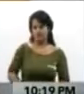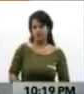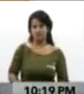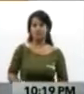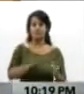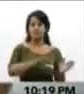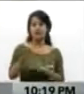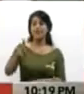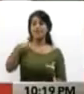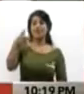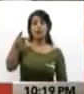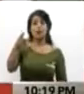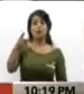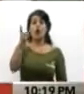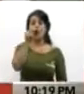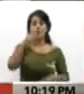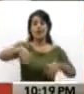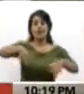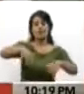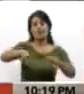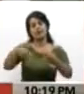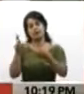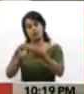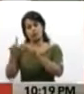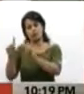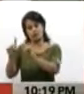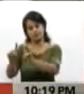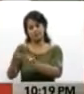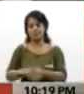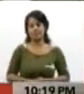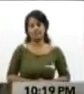del señor Caldera y su esposa, que en paz descansa.